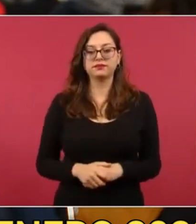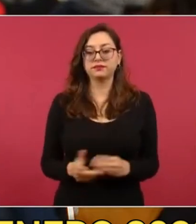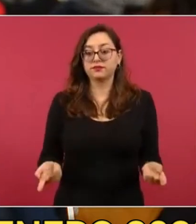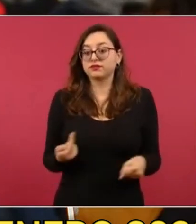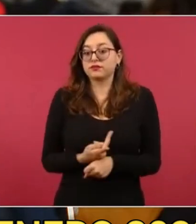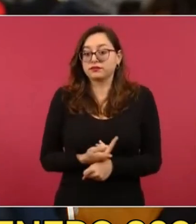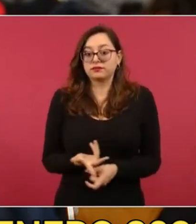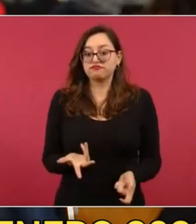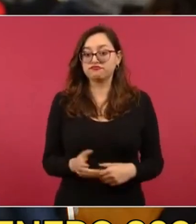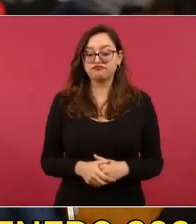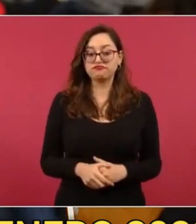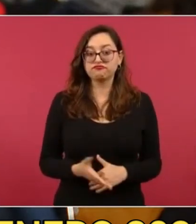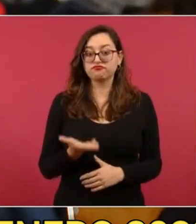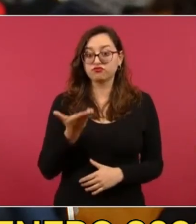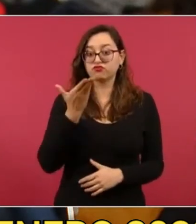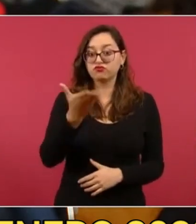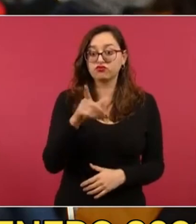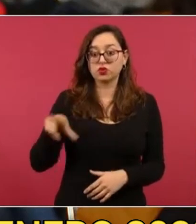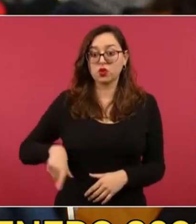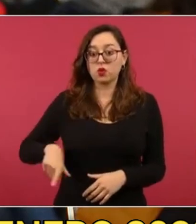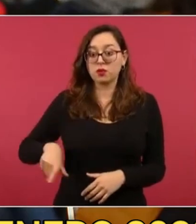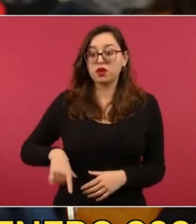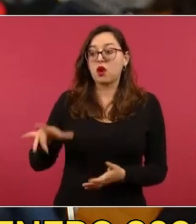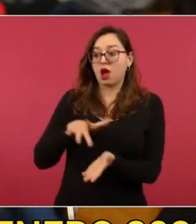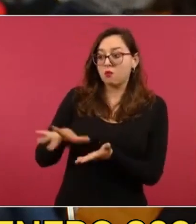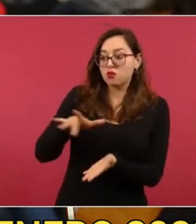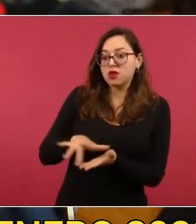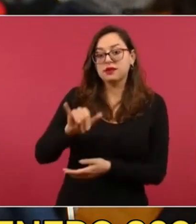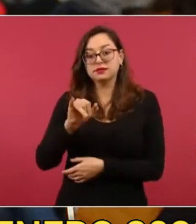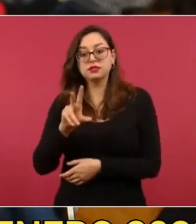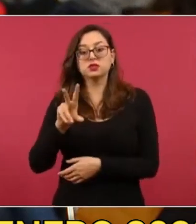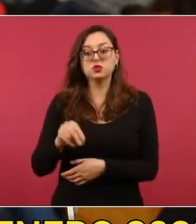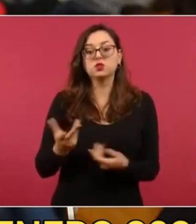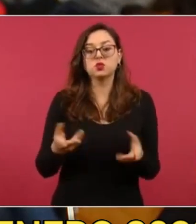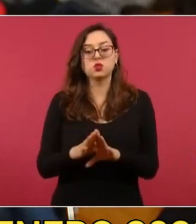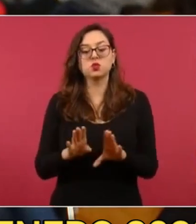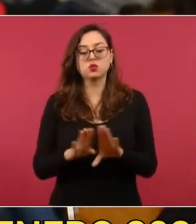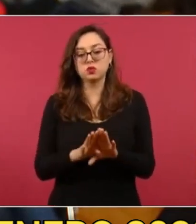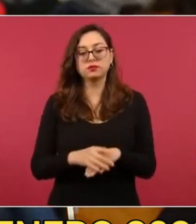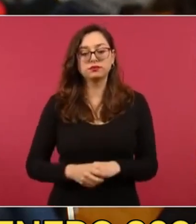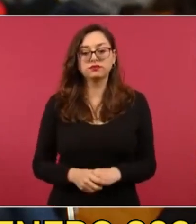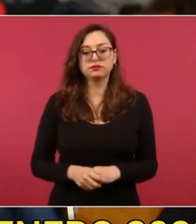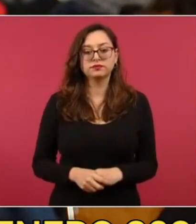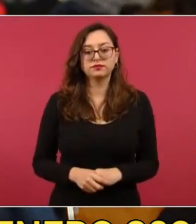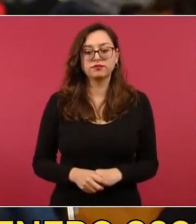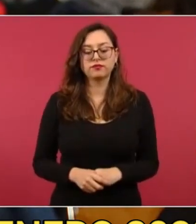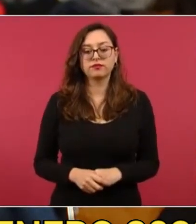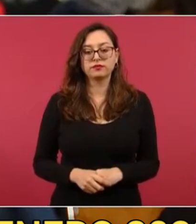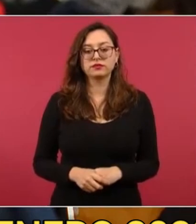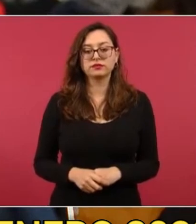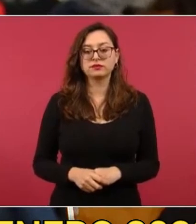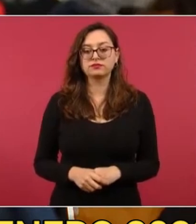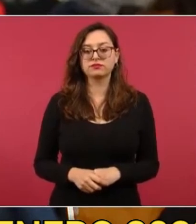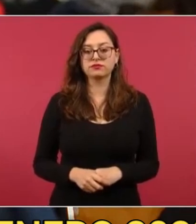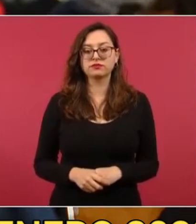va a poder estar para apoyarlo. De hecho, tuve acceso a la notificación que le hizo